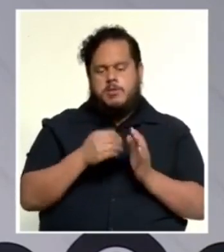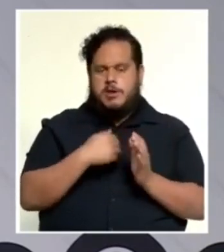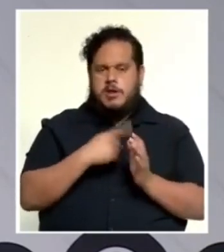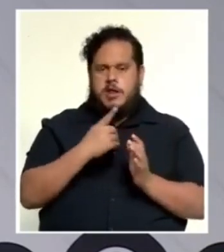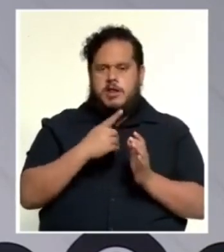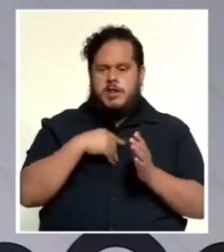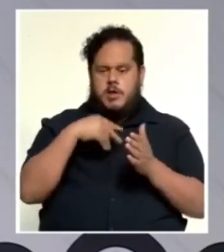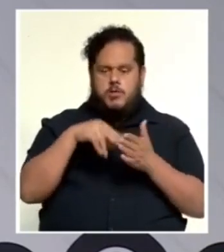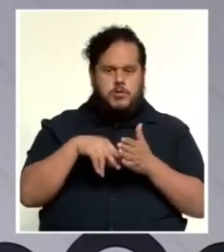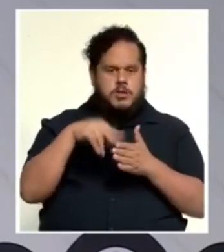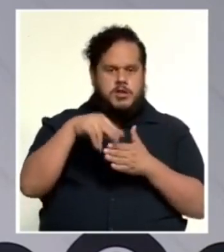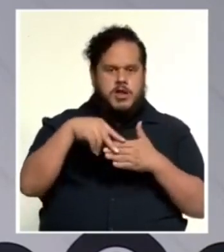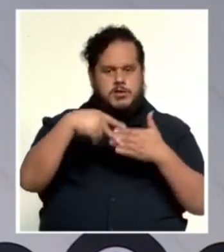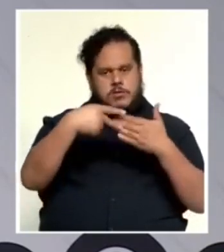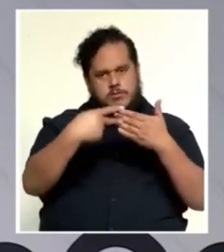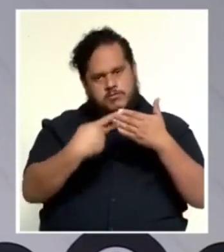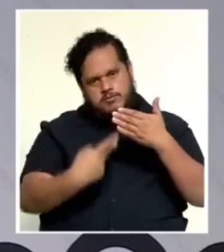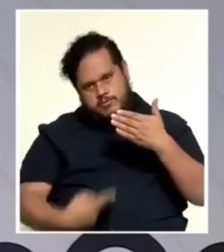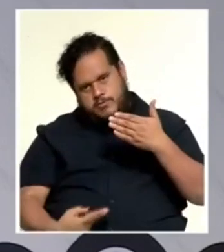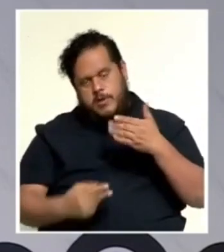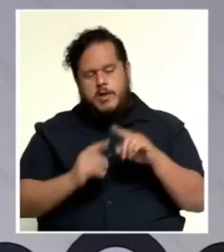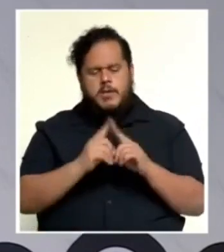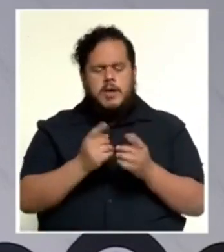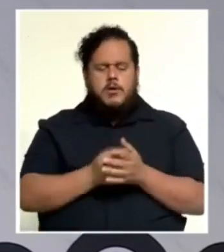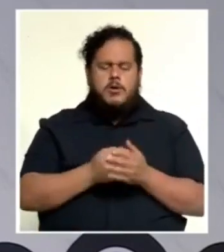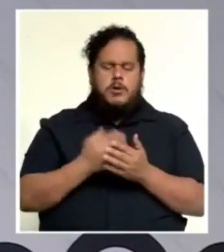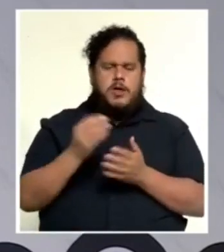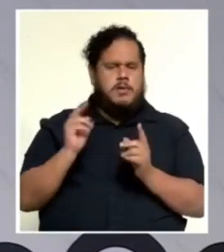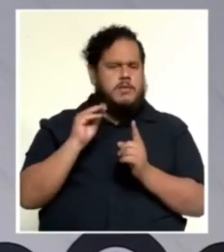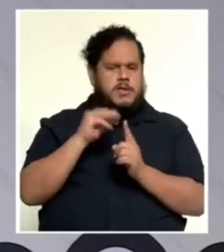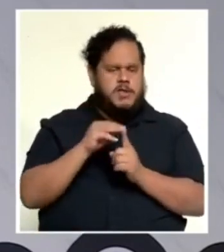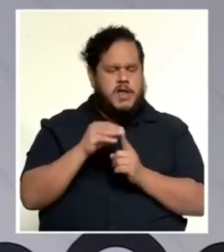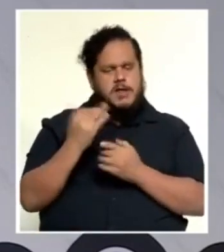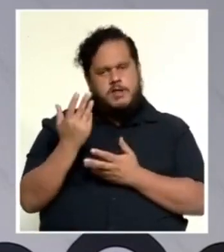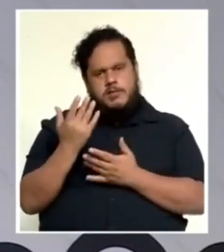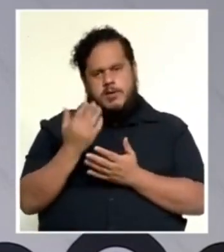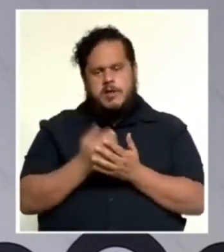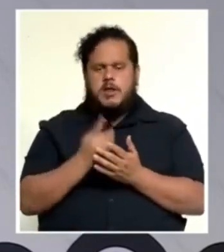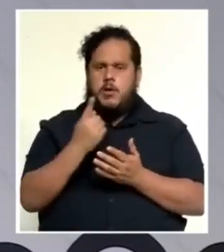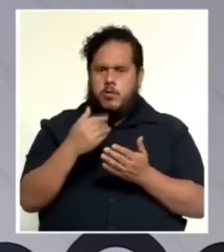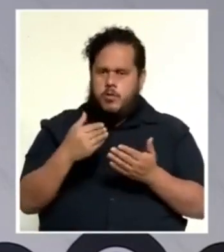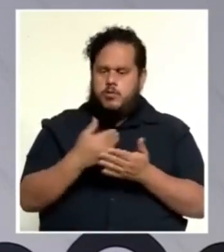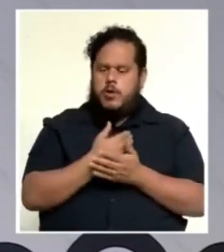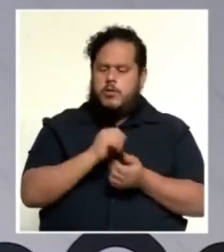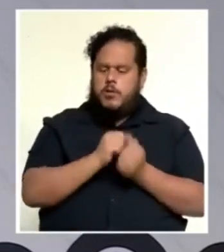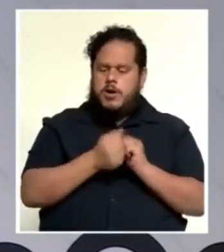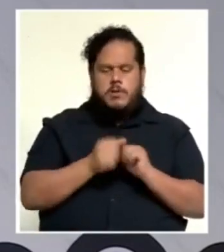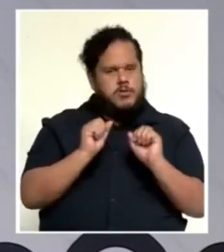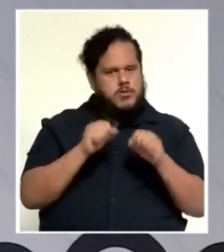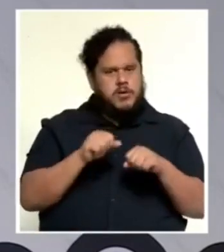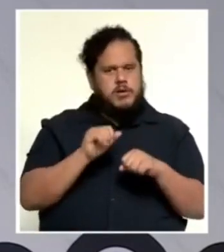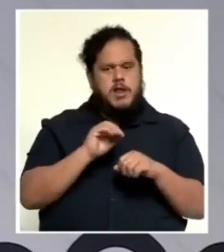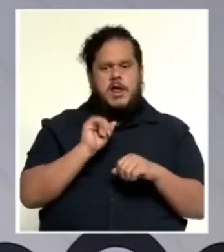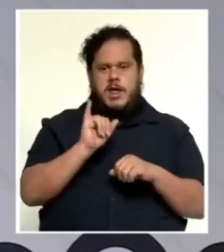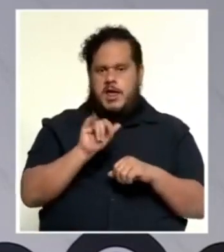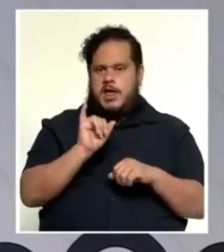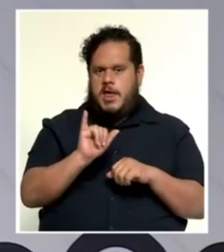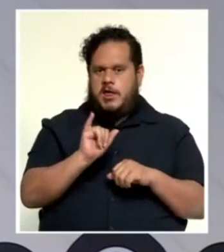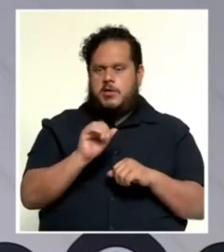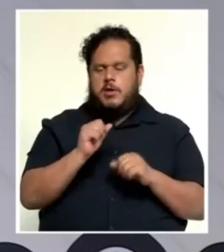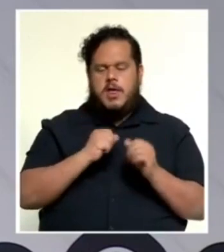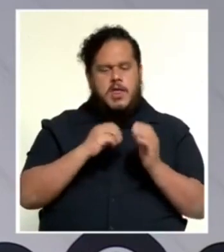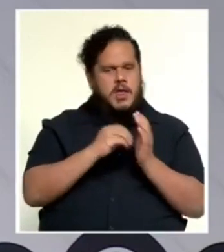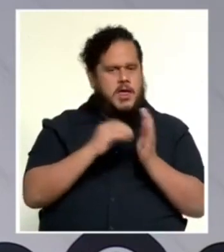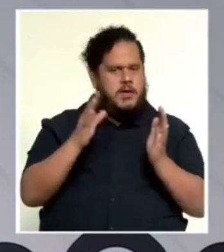por ejemplo, o bien mensajes esperanzadores de que un nuevo cambio es posible. Y creo que eso queda plasmado y es evidente